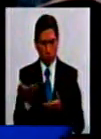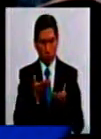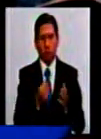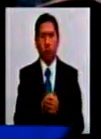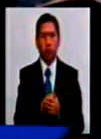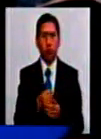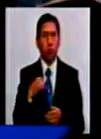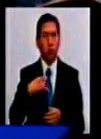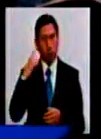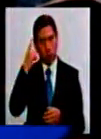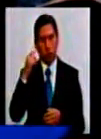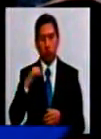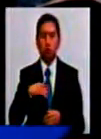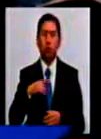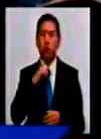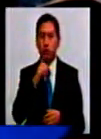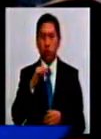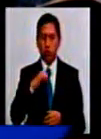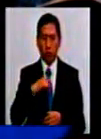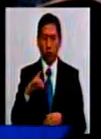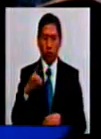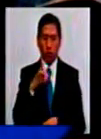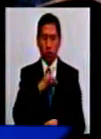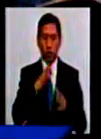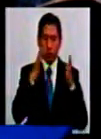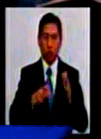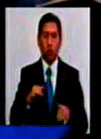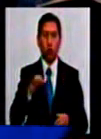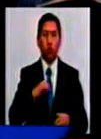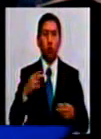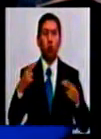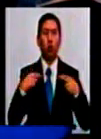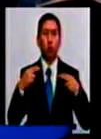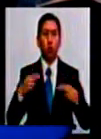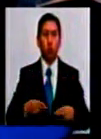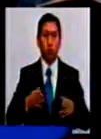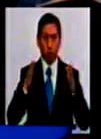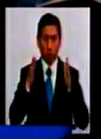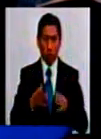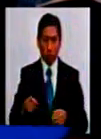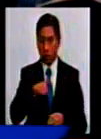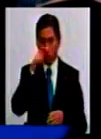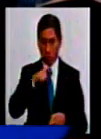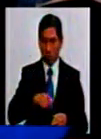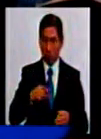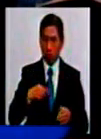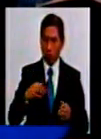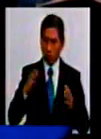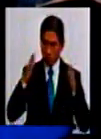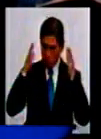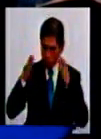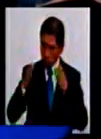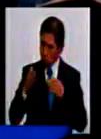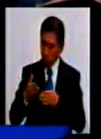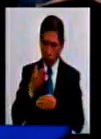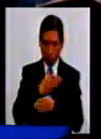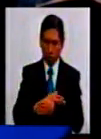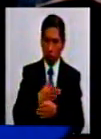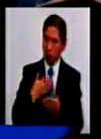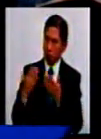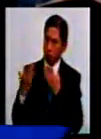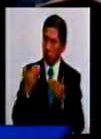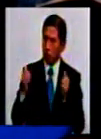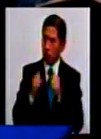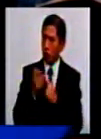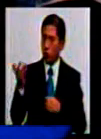Creo y afirmo, como chileno y como ser humano, que debemos entrar cuanto antes en